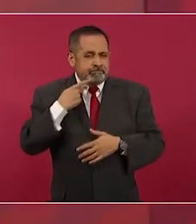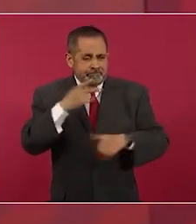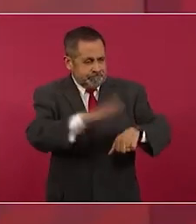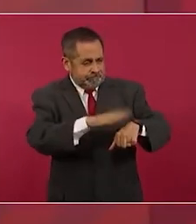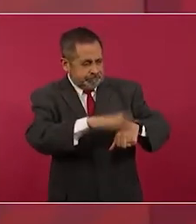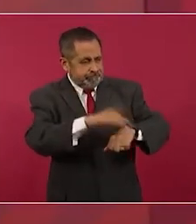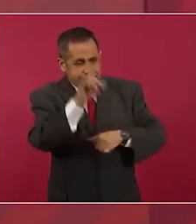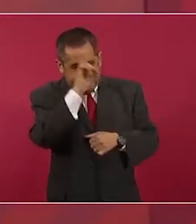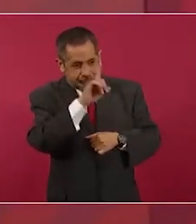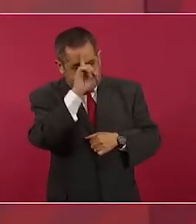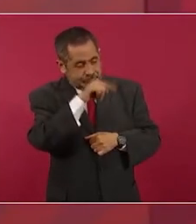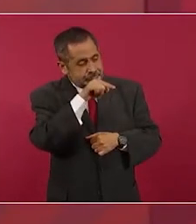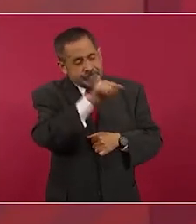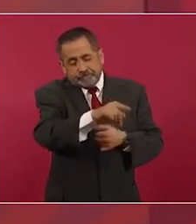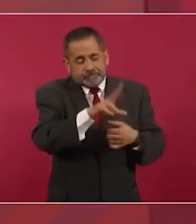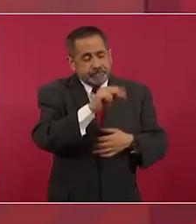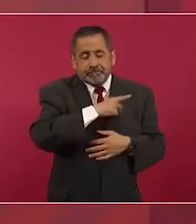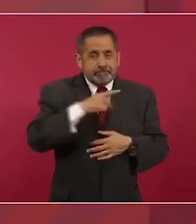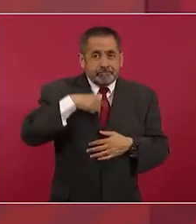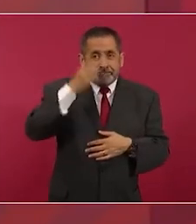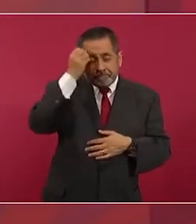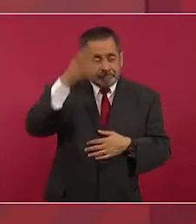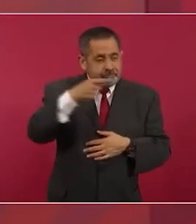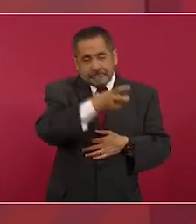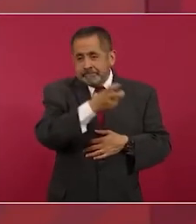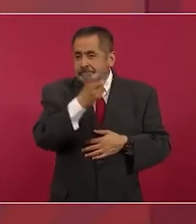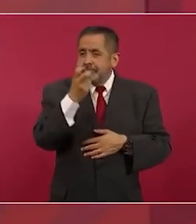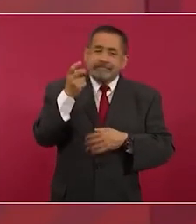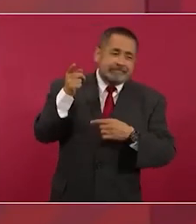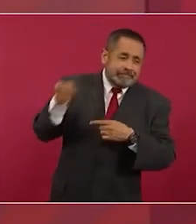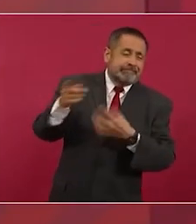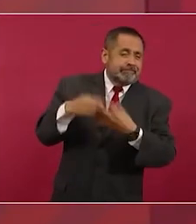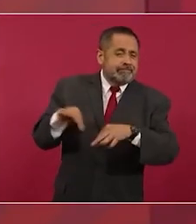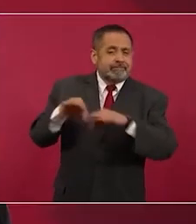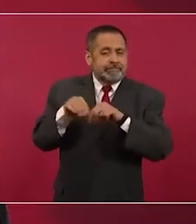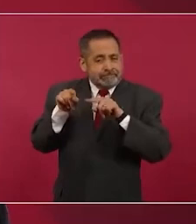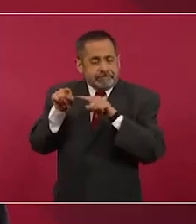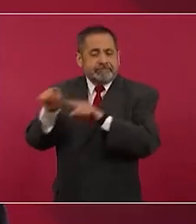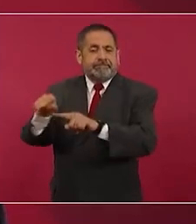no se olviden de eso, es elemental.